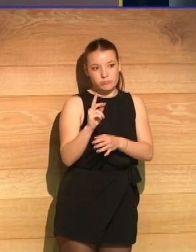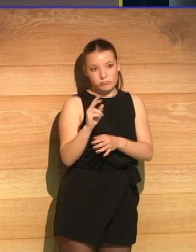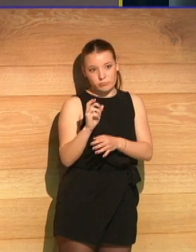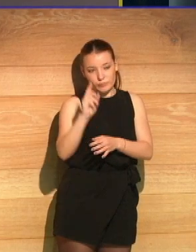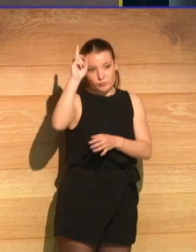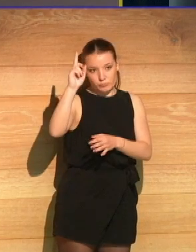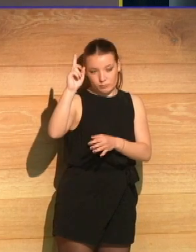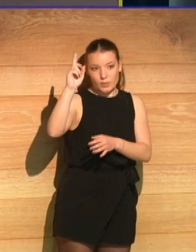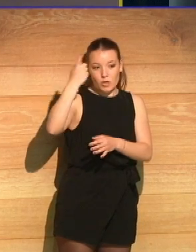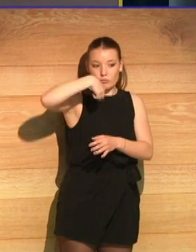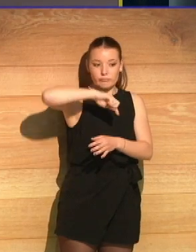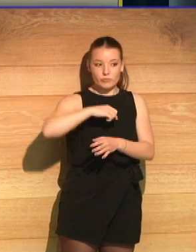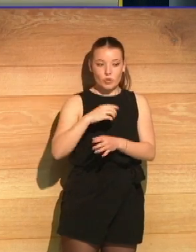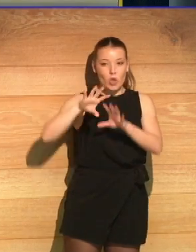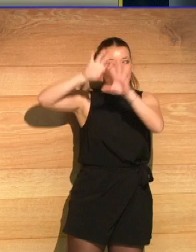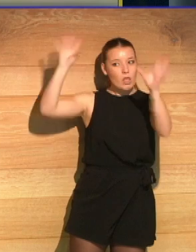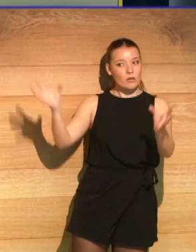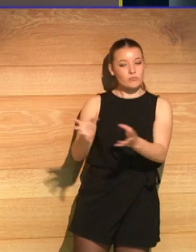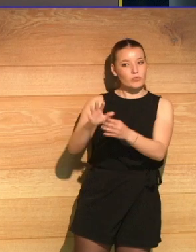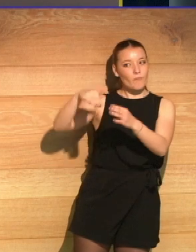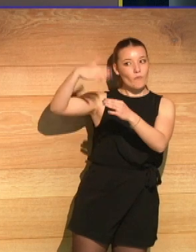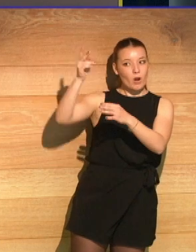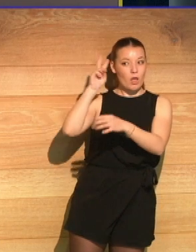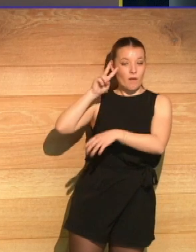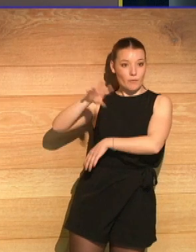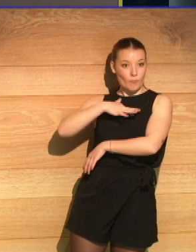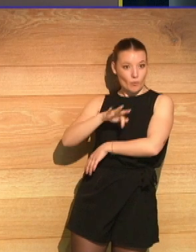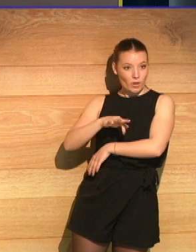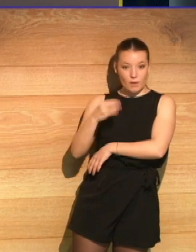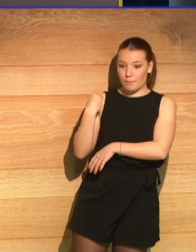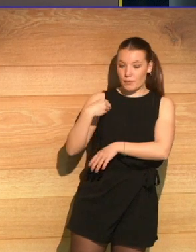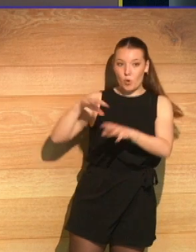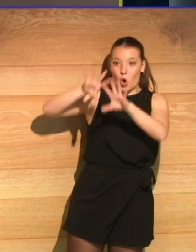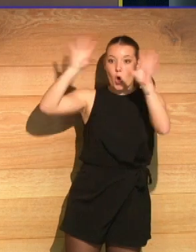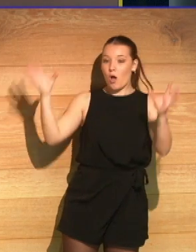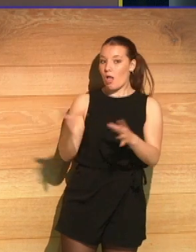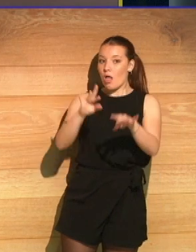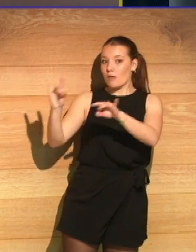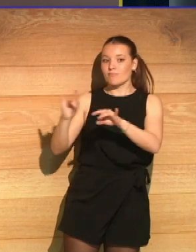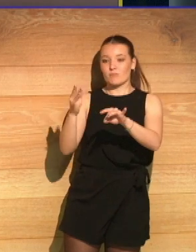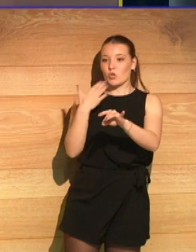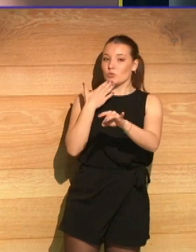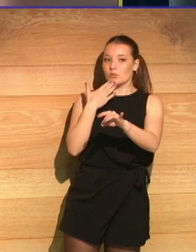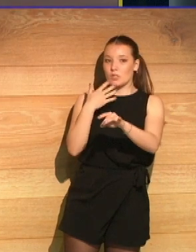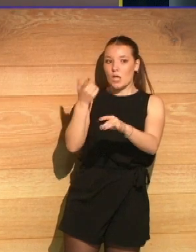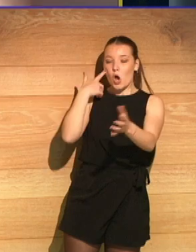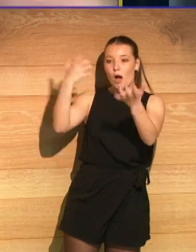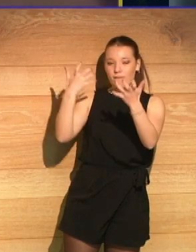afuera, la Tierra es una obra de arte. Y como una obra de